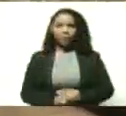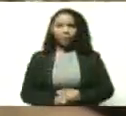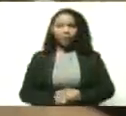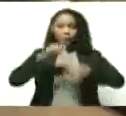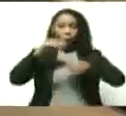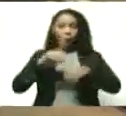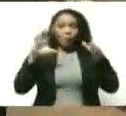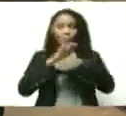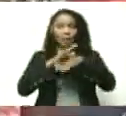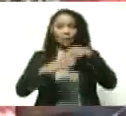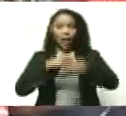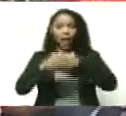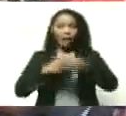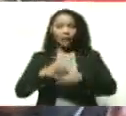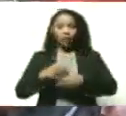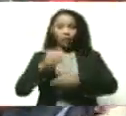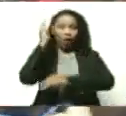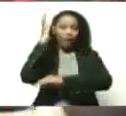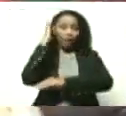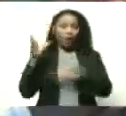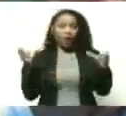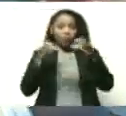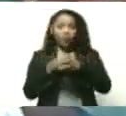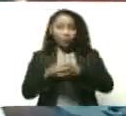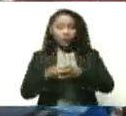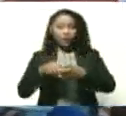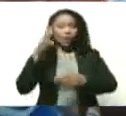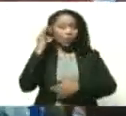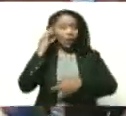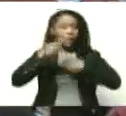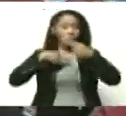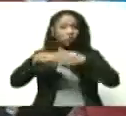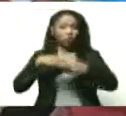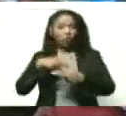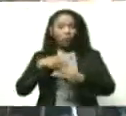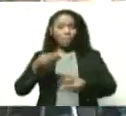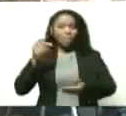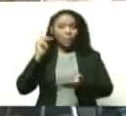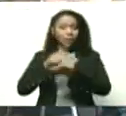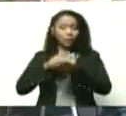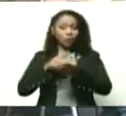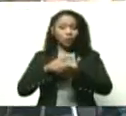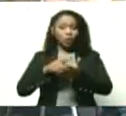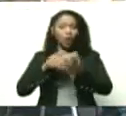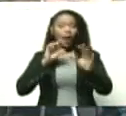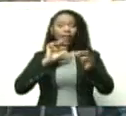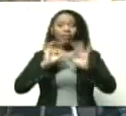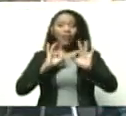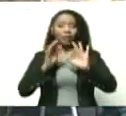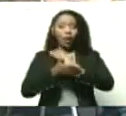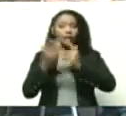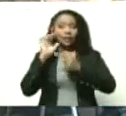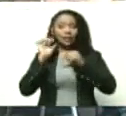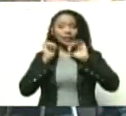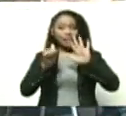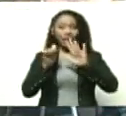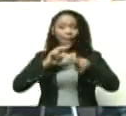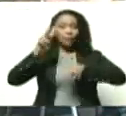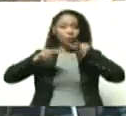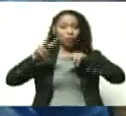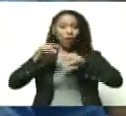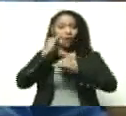se realizó el foro del papel de la mujer en la Revolución Bolivariana, celebrado en el Teatro Teresa Carreño, con la participación de 6 panelistas nacionales